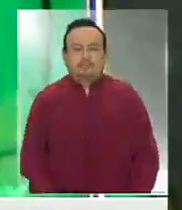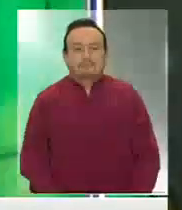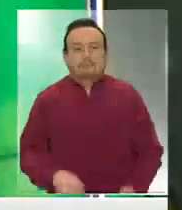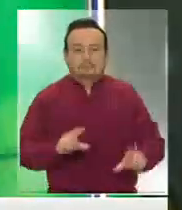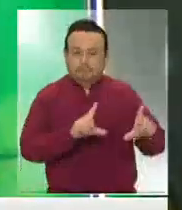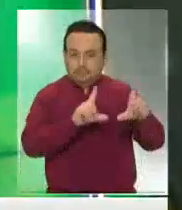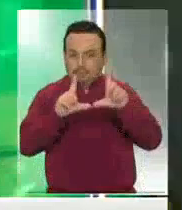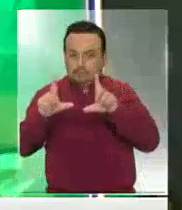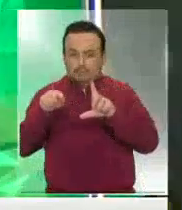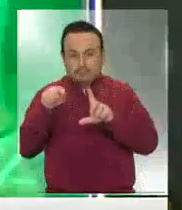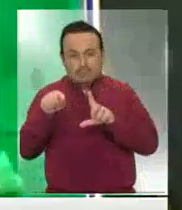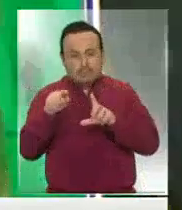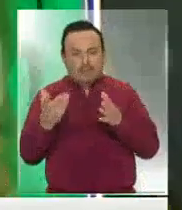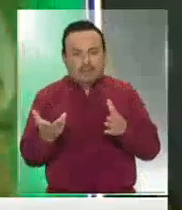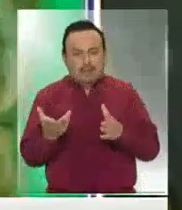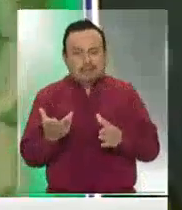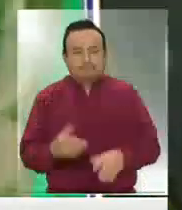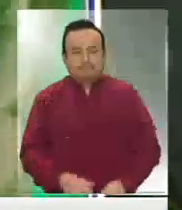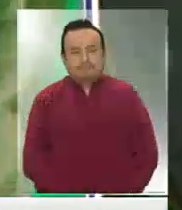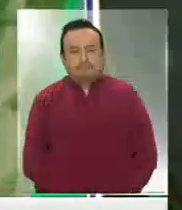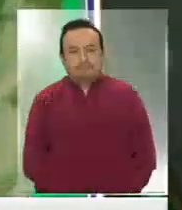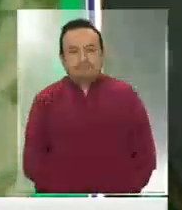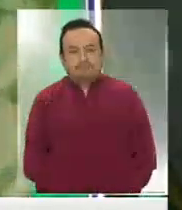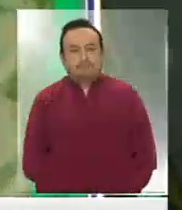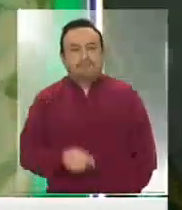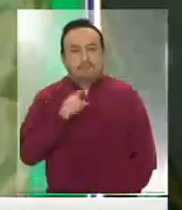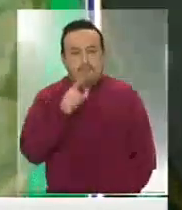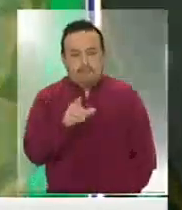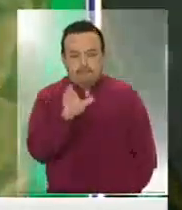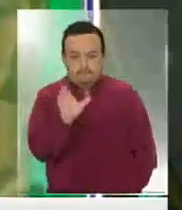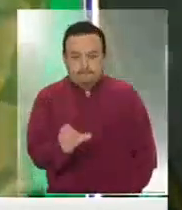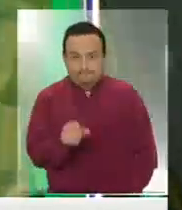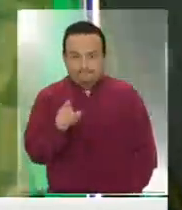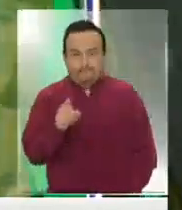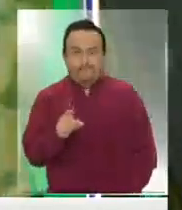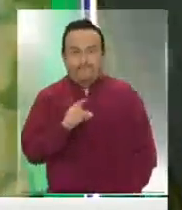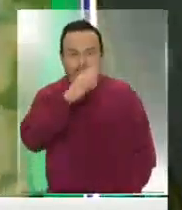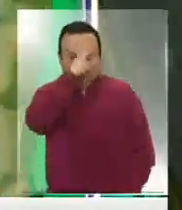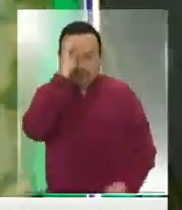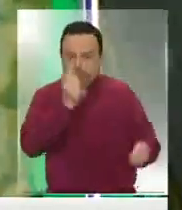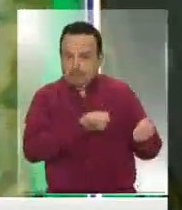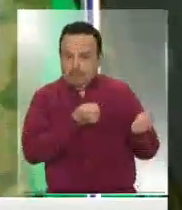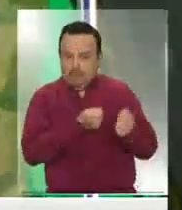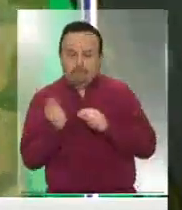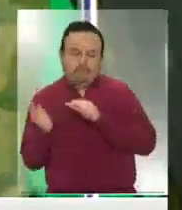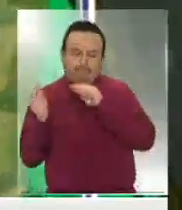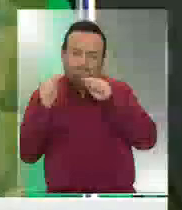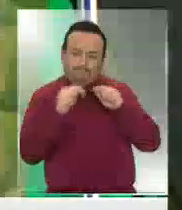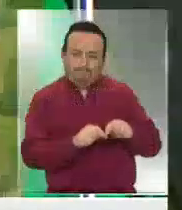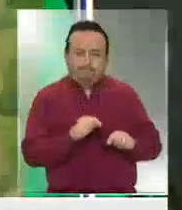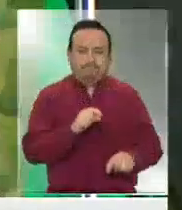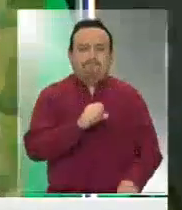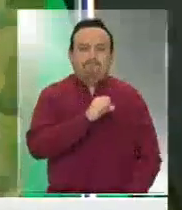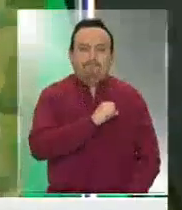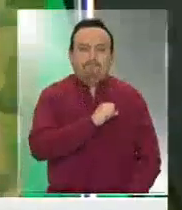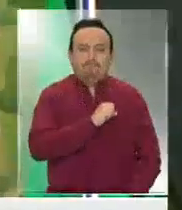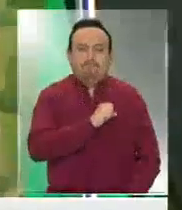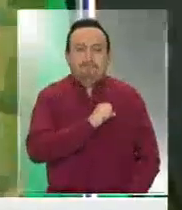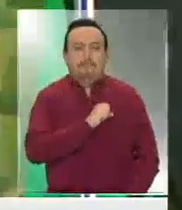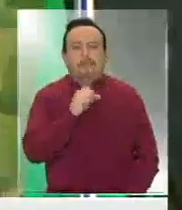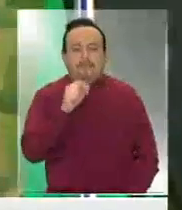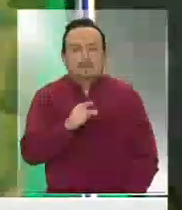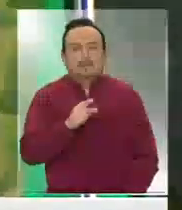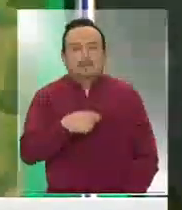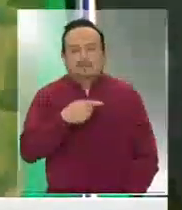quedamos entonces con esas imágenes, con el paciente que ha sido trasladado entonces desde Temuco hasta Santiago